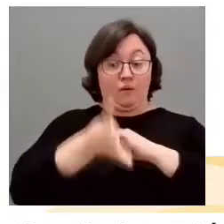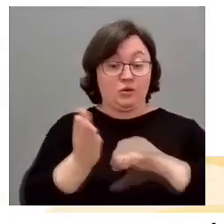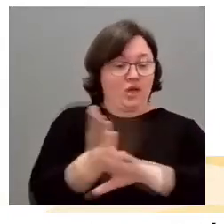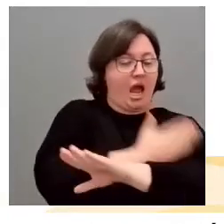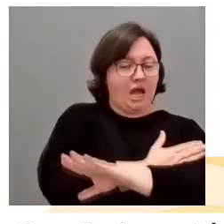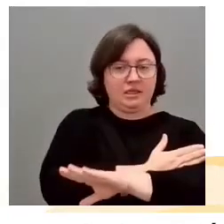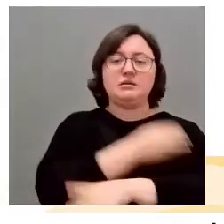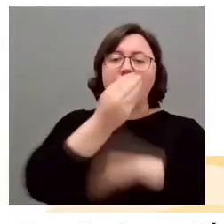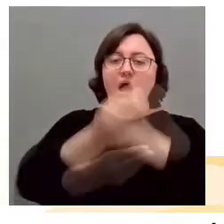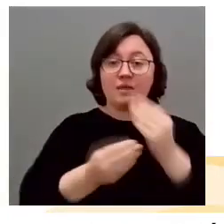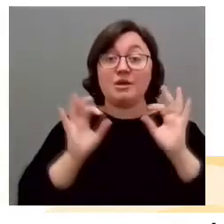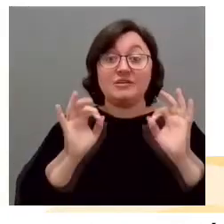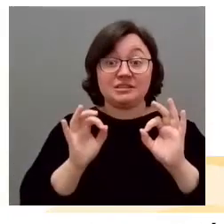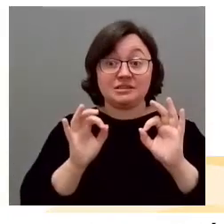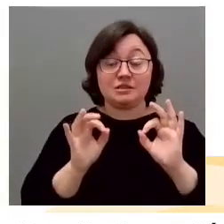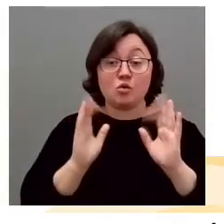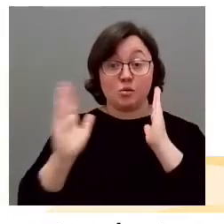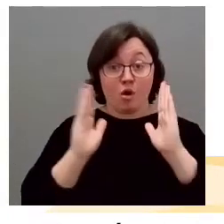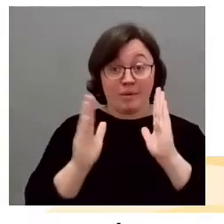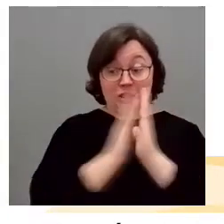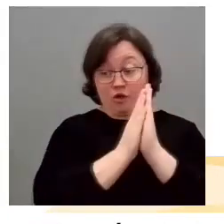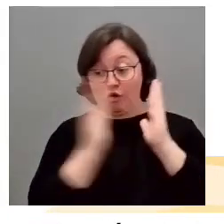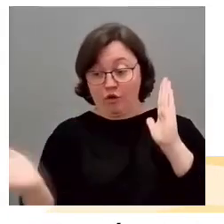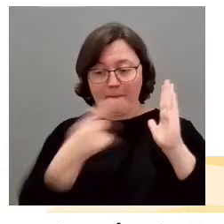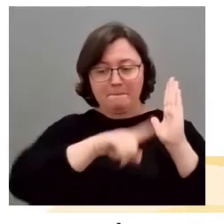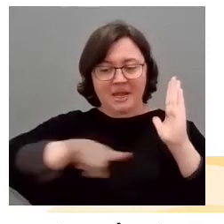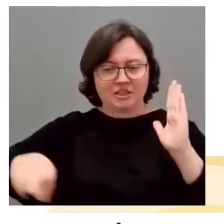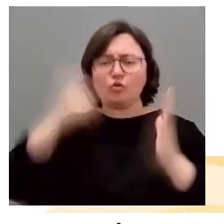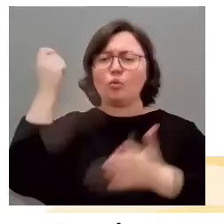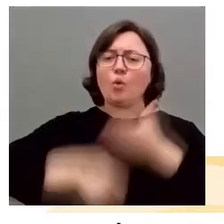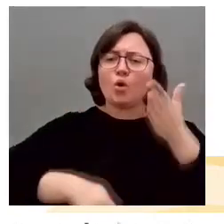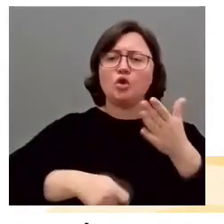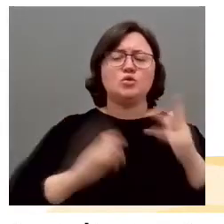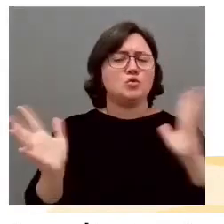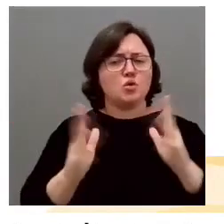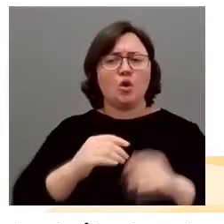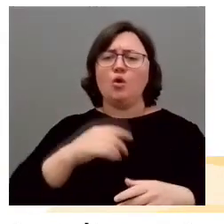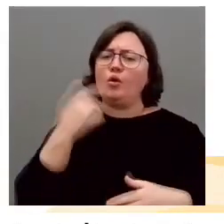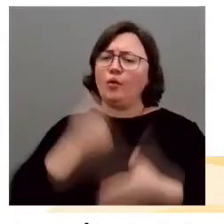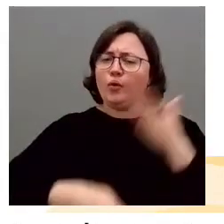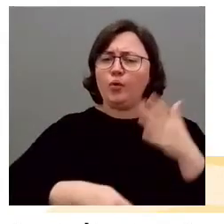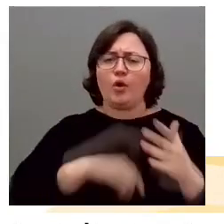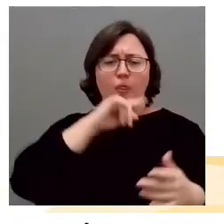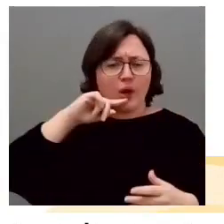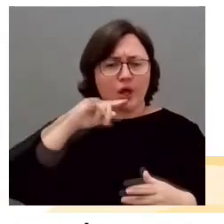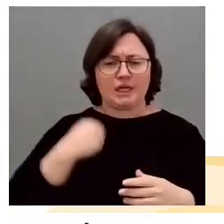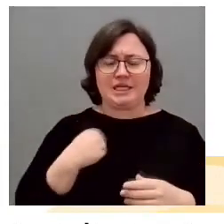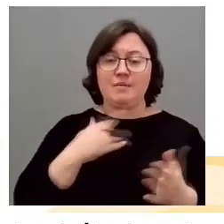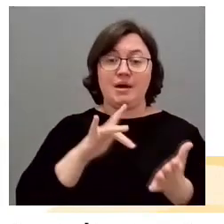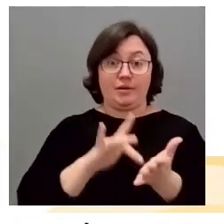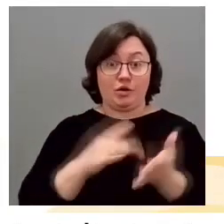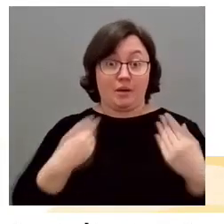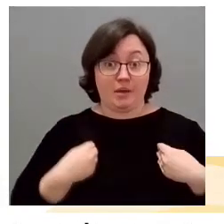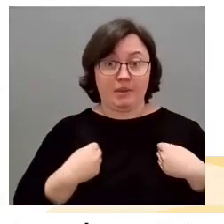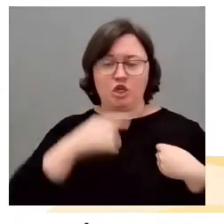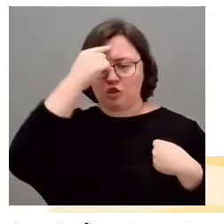y sobre todo durante esta época, estos meses tan duros, tan terribles, tan crueles que nos ha tocado vivir y que habéis estado, porque